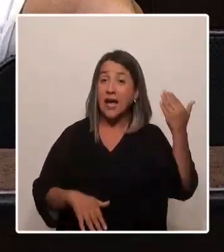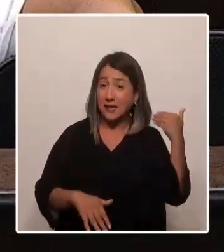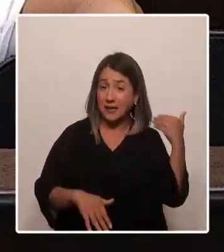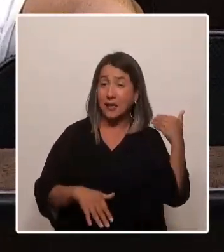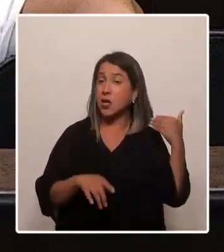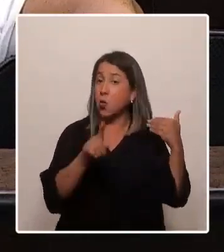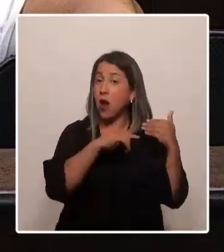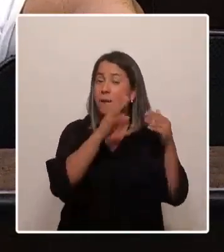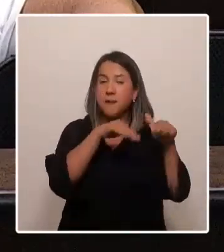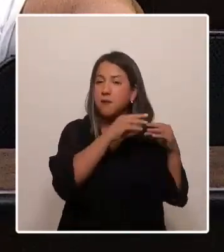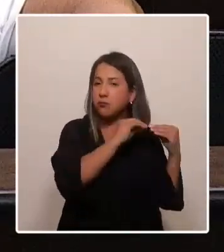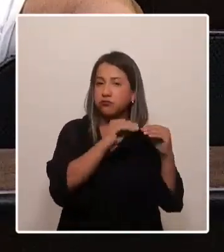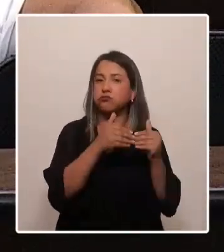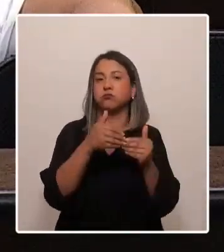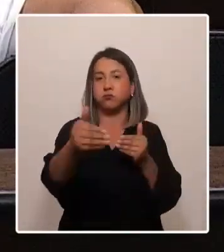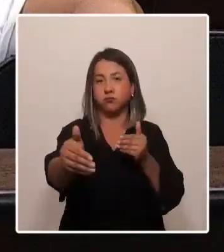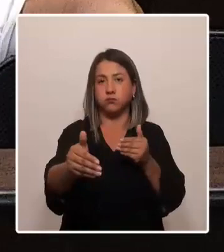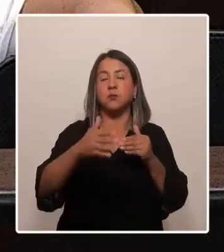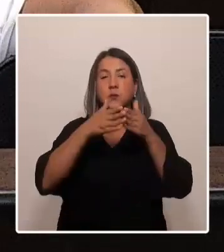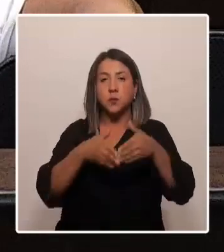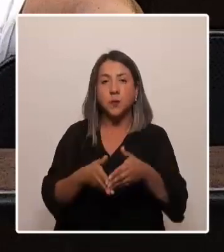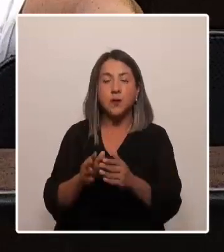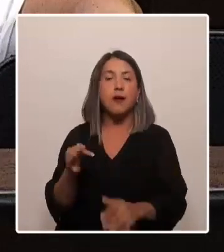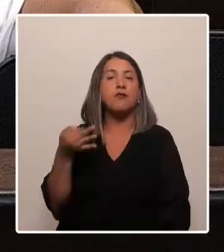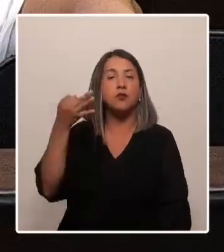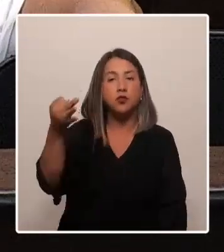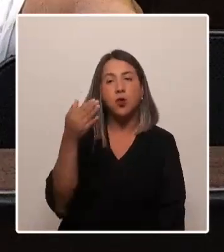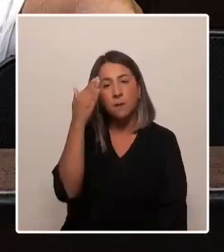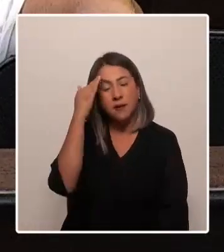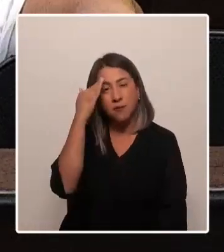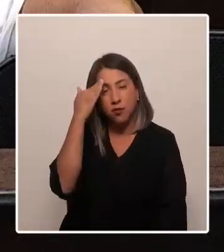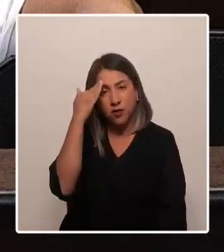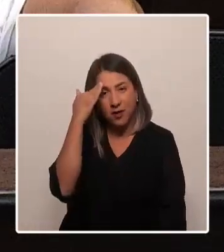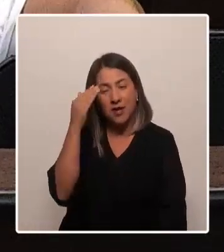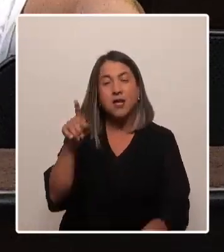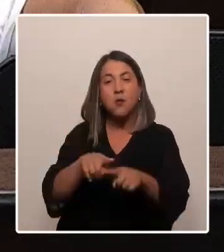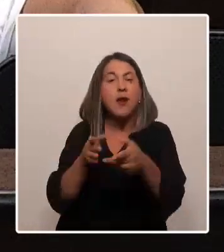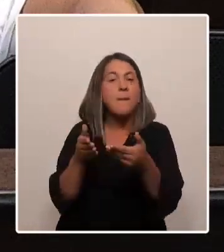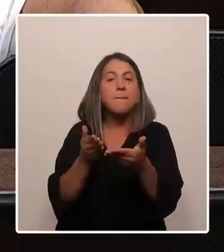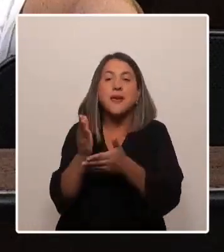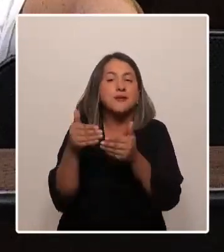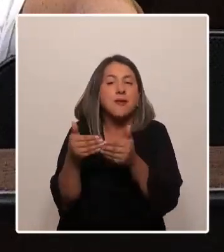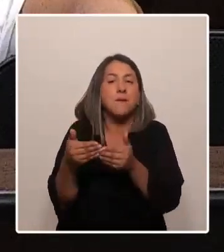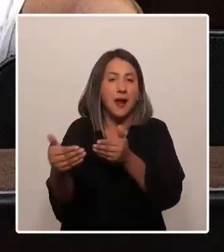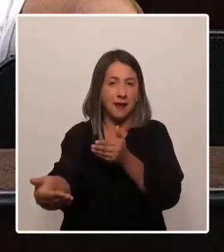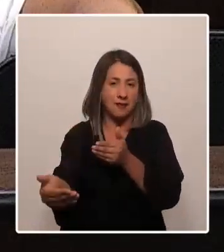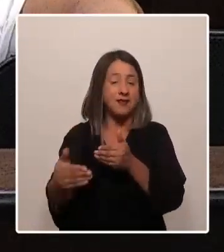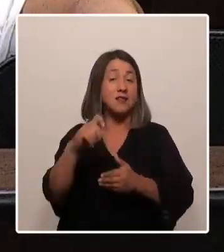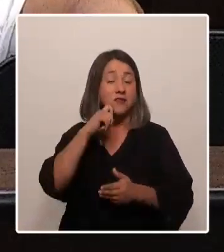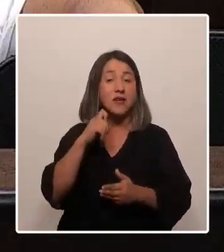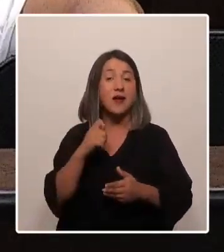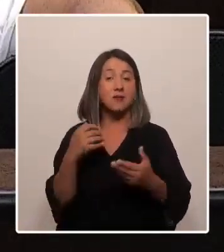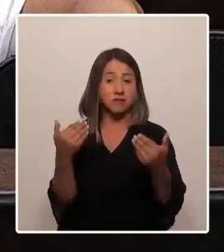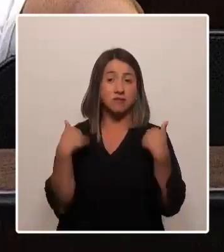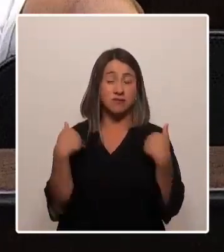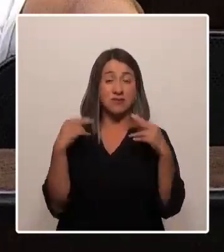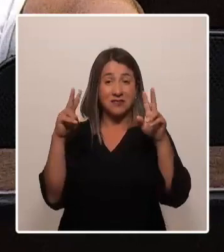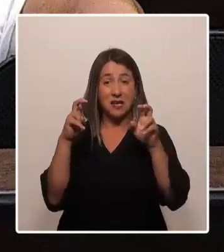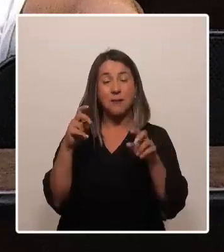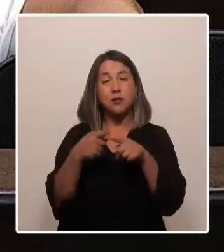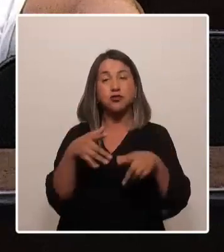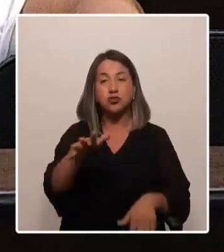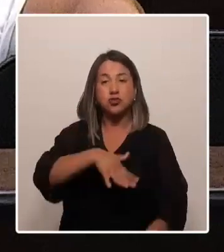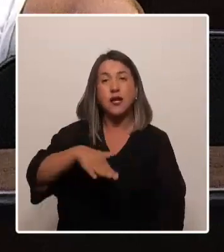los navegantes con ganas de viento, la memoria es un puerto de partida. El ejercicio social de la memoria es un derecho que